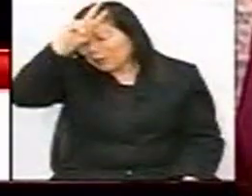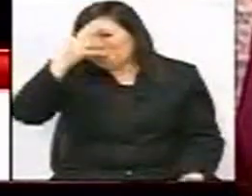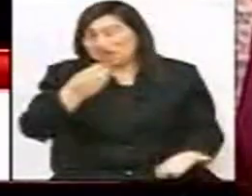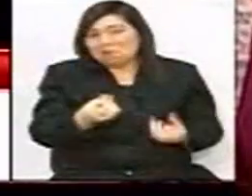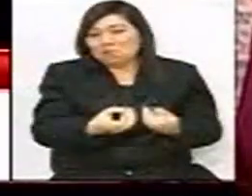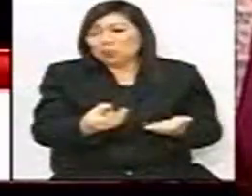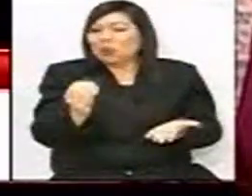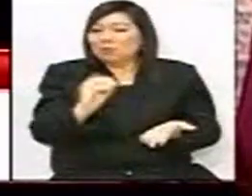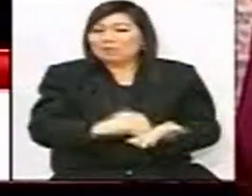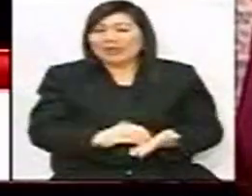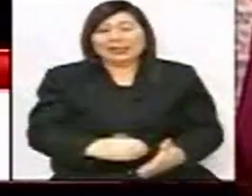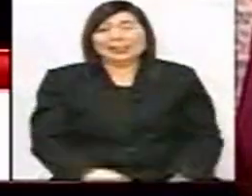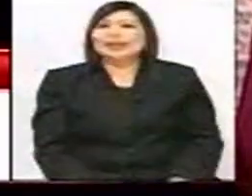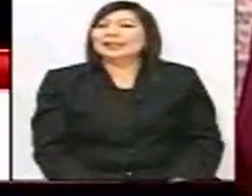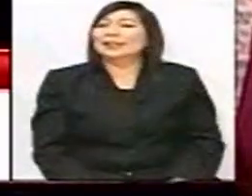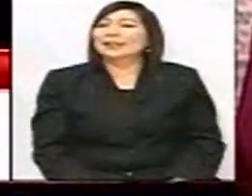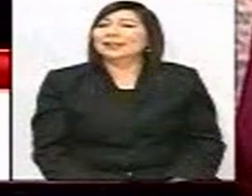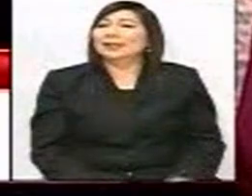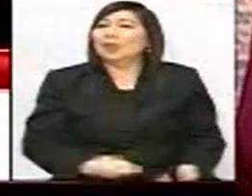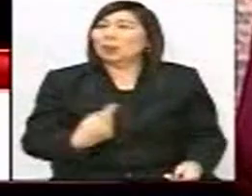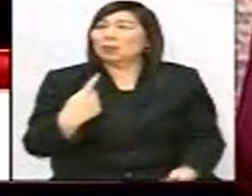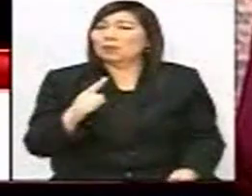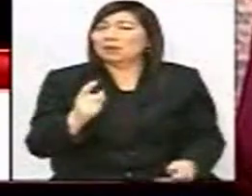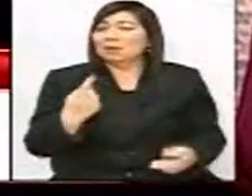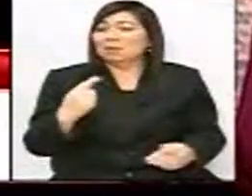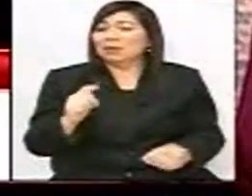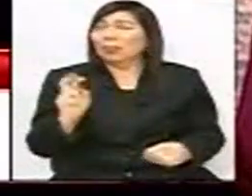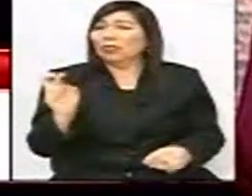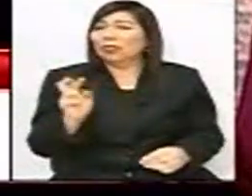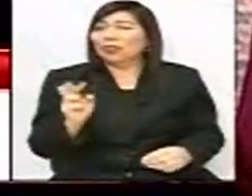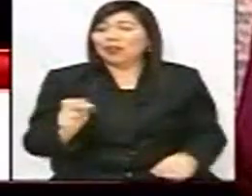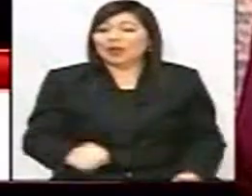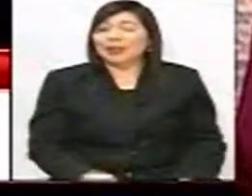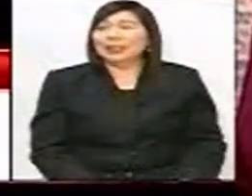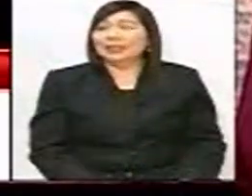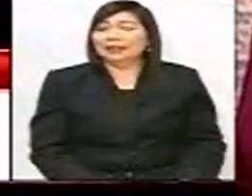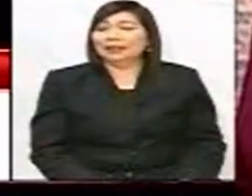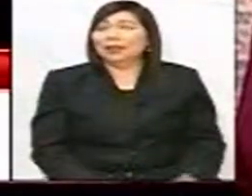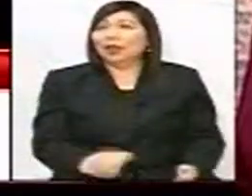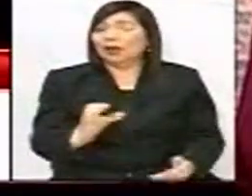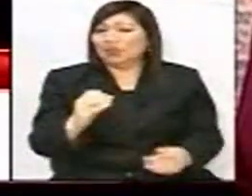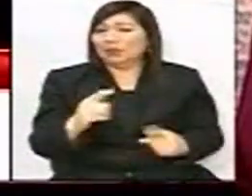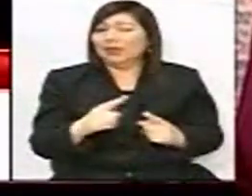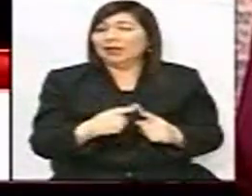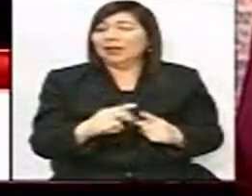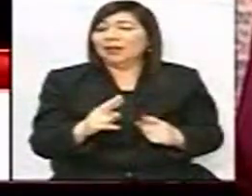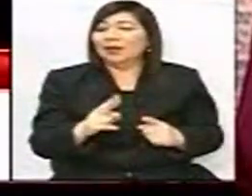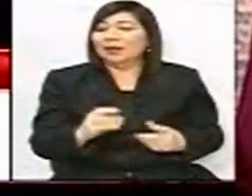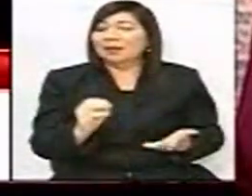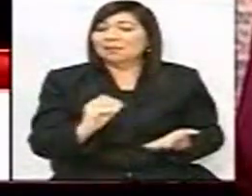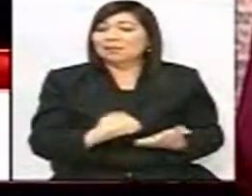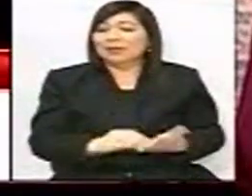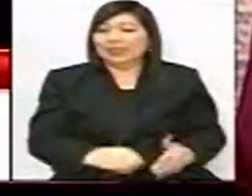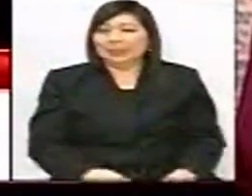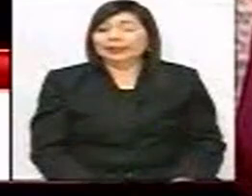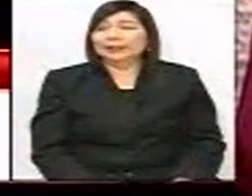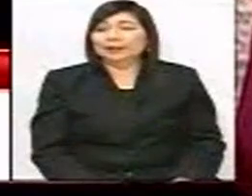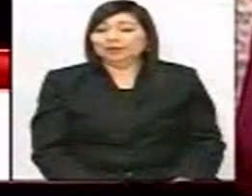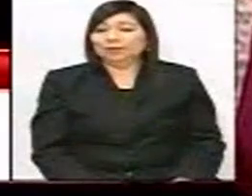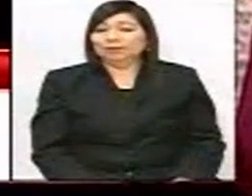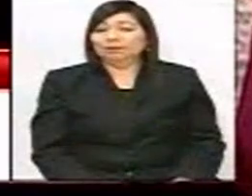parece que es mucho más, ¿no? Que le han perjudicado 1.000.000 dólares, creo que dice la Contraloría. Yo creo que debe ser mucho más. Entonces,